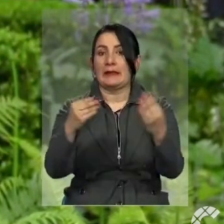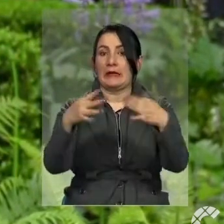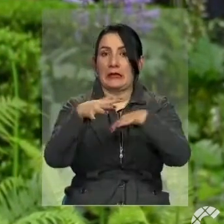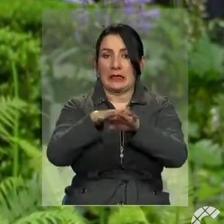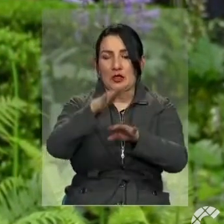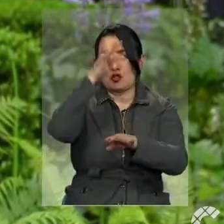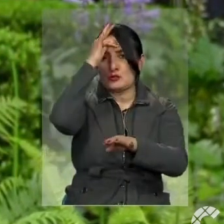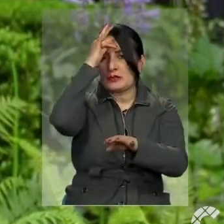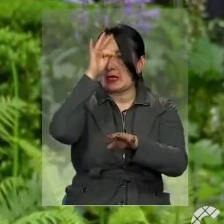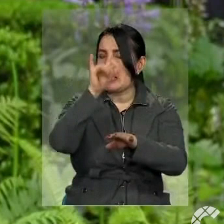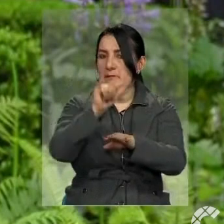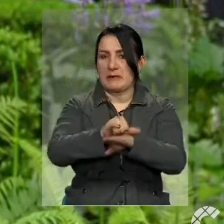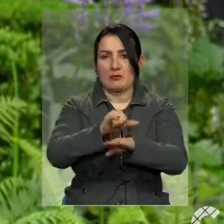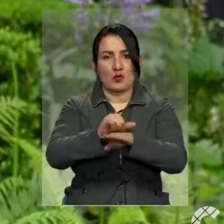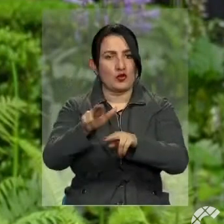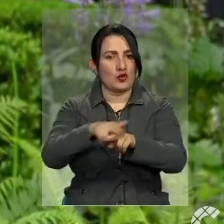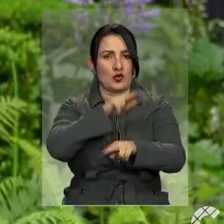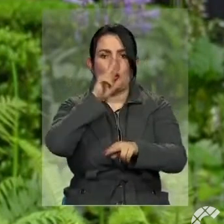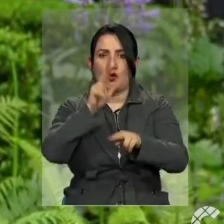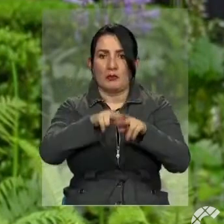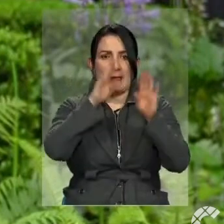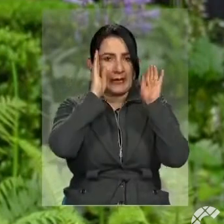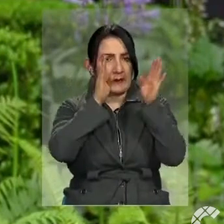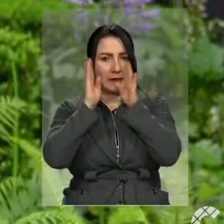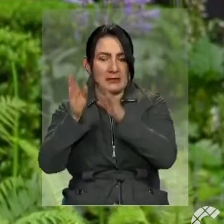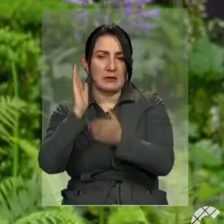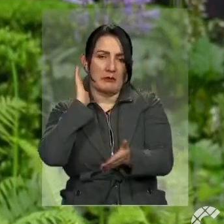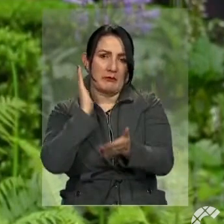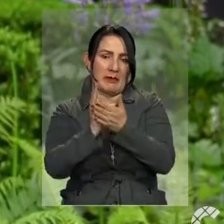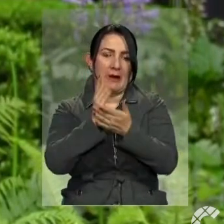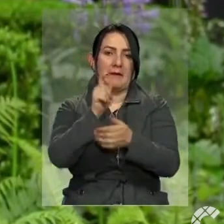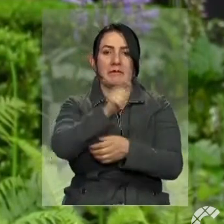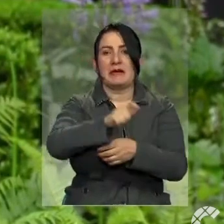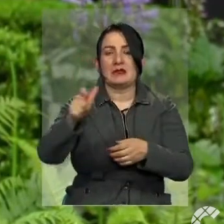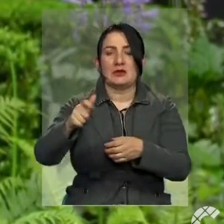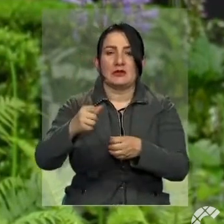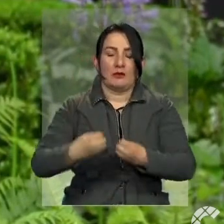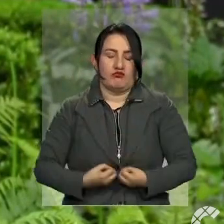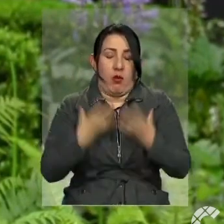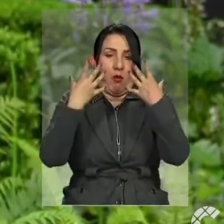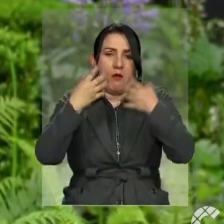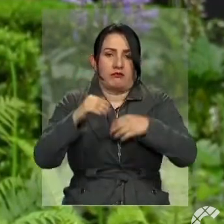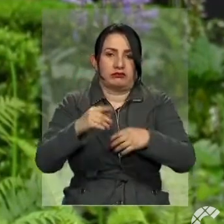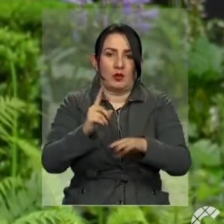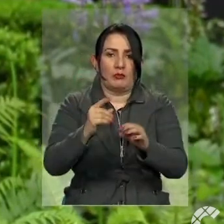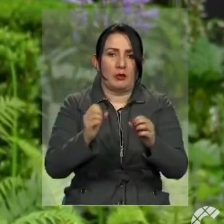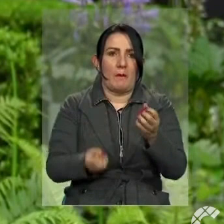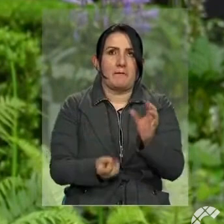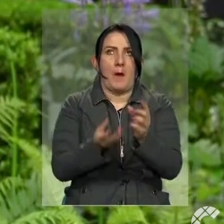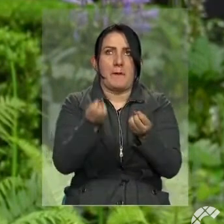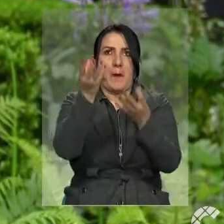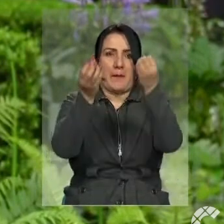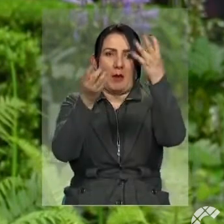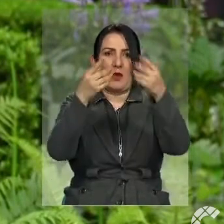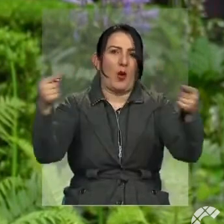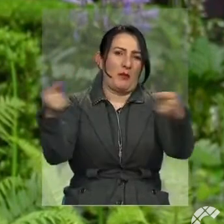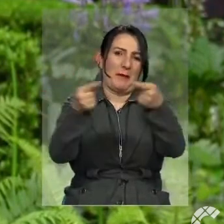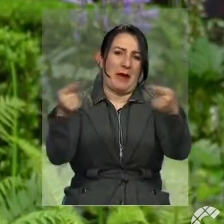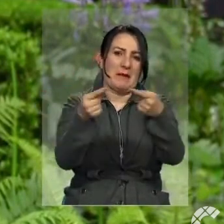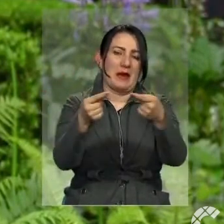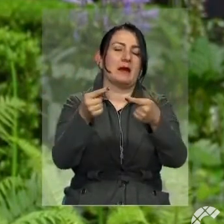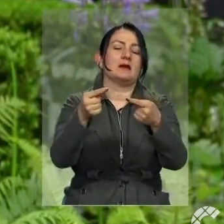hospitalaria también tendrá los servicios atentos a posibles casos de personas que se quemen con pólvora o lesionados por riñas, y se